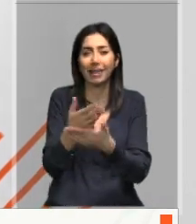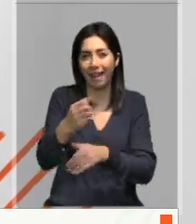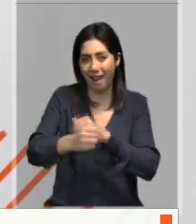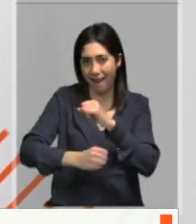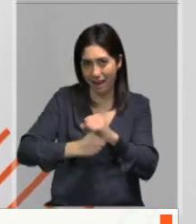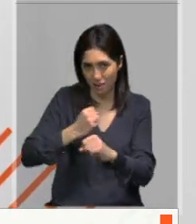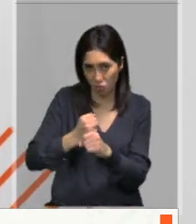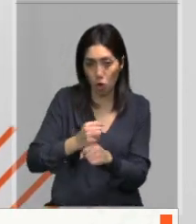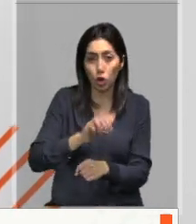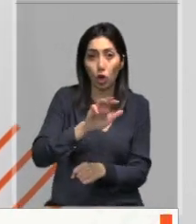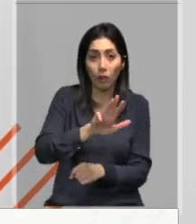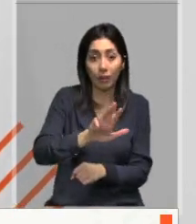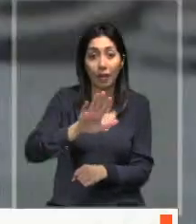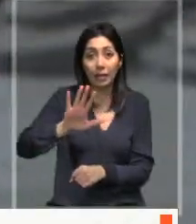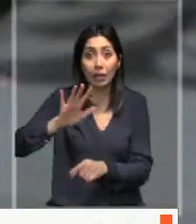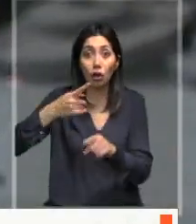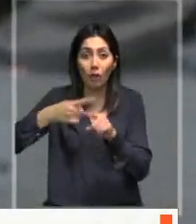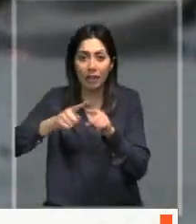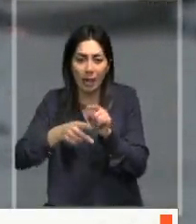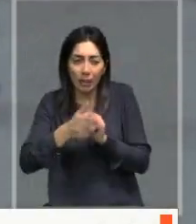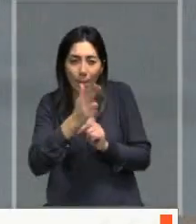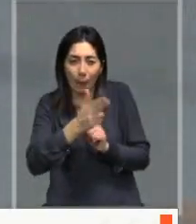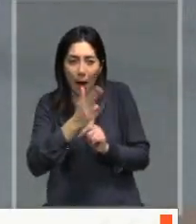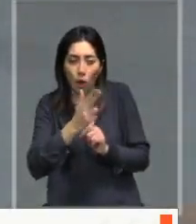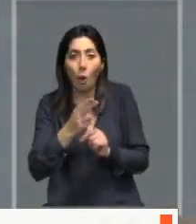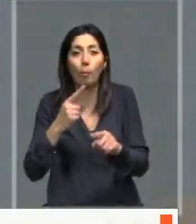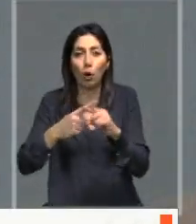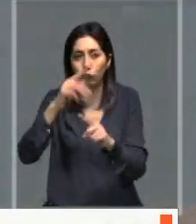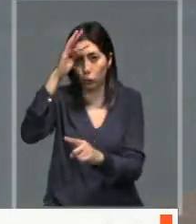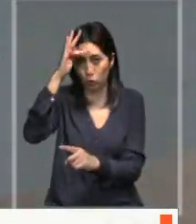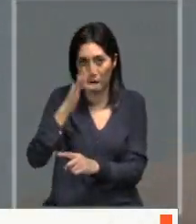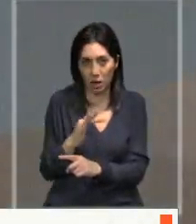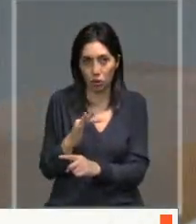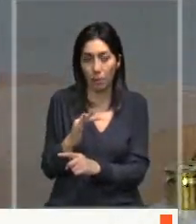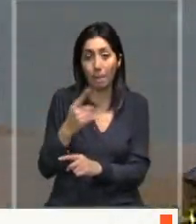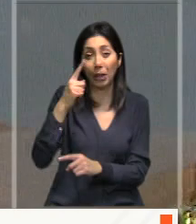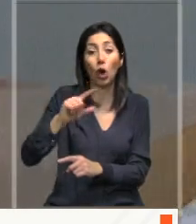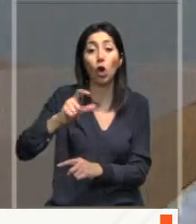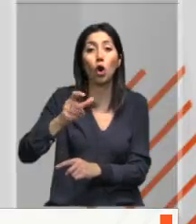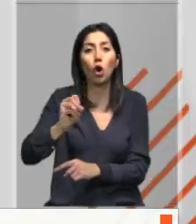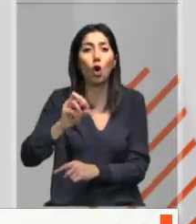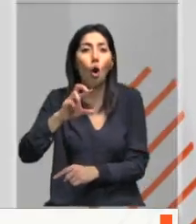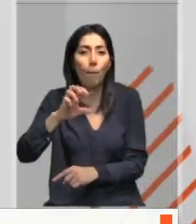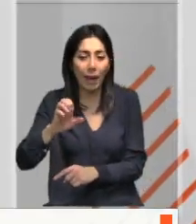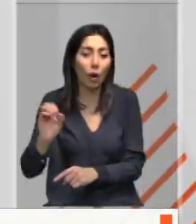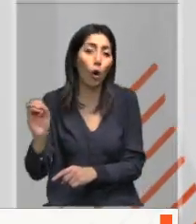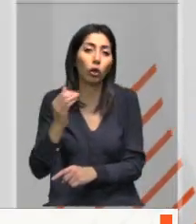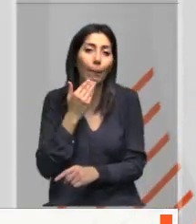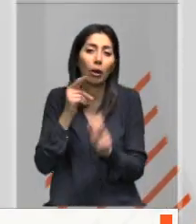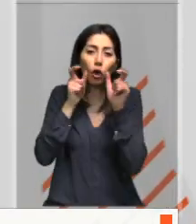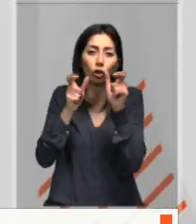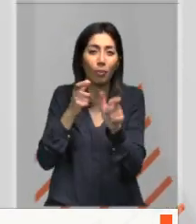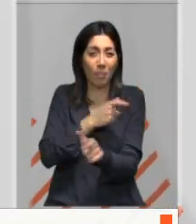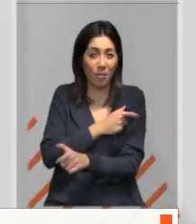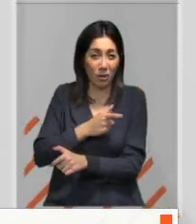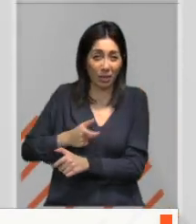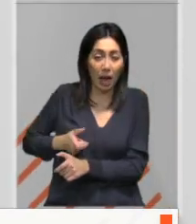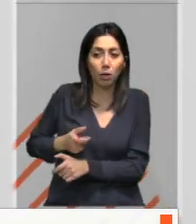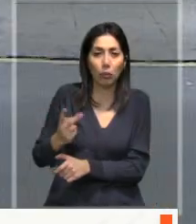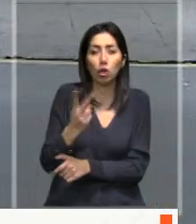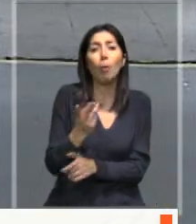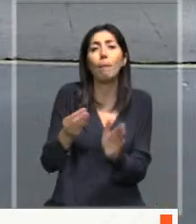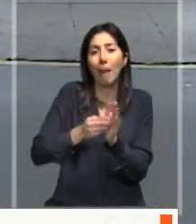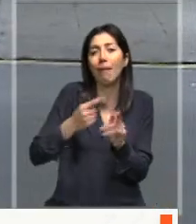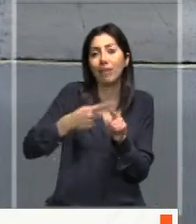95 disparos por funcionario policial, a excepción de secciones como el GOPE y la escolta presidencial, que lo hacen con mayor